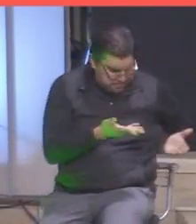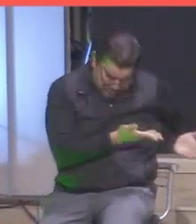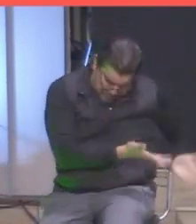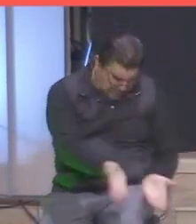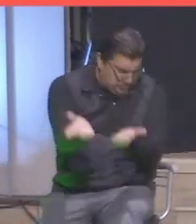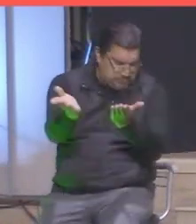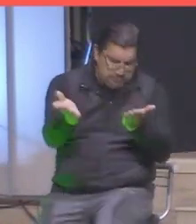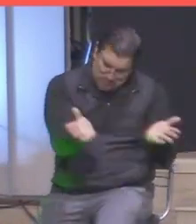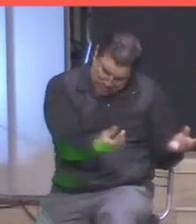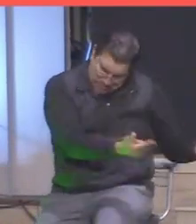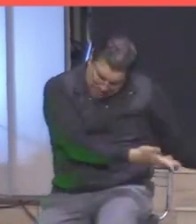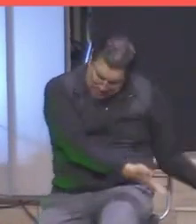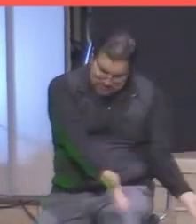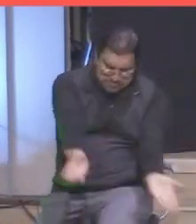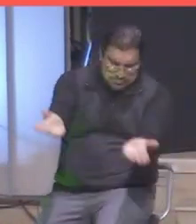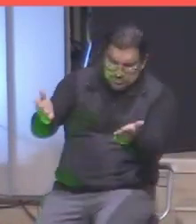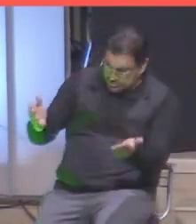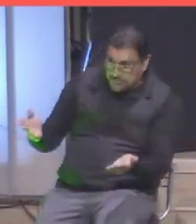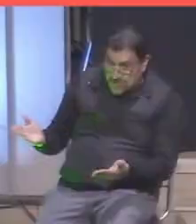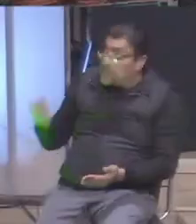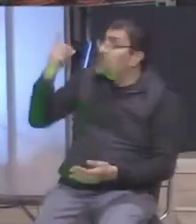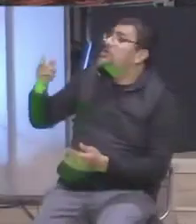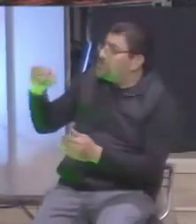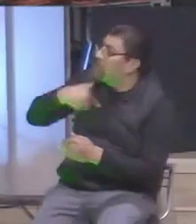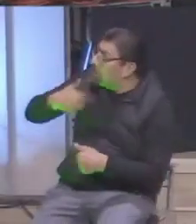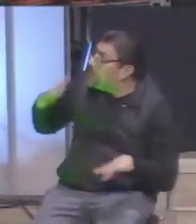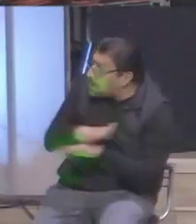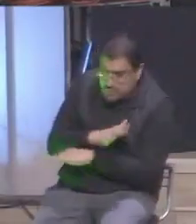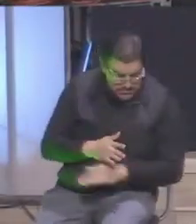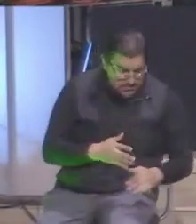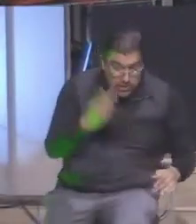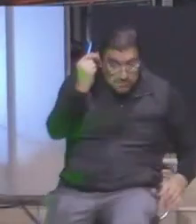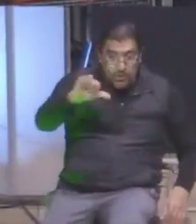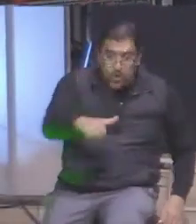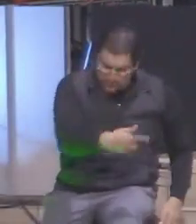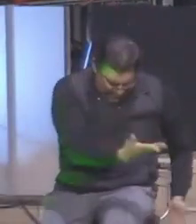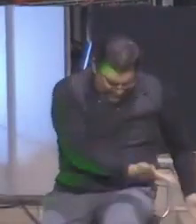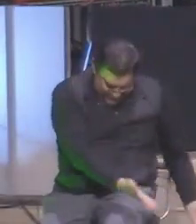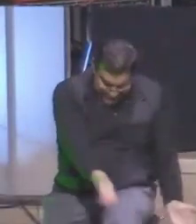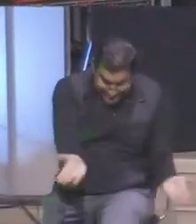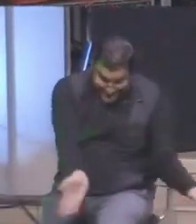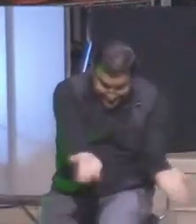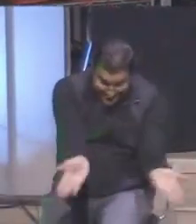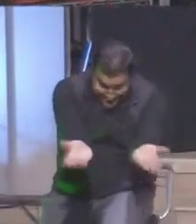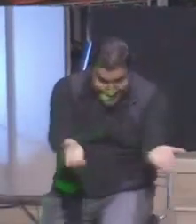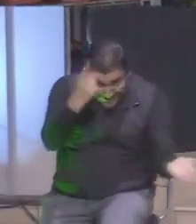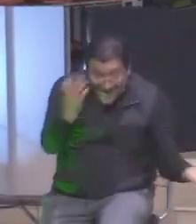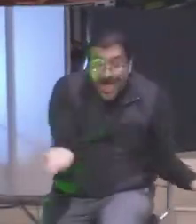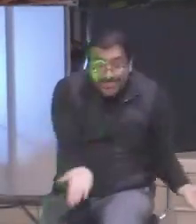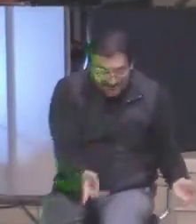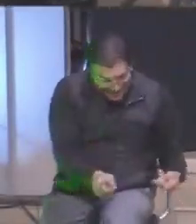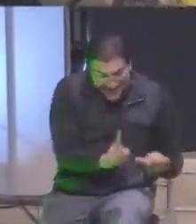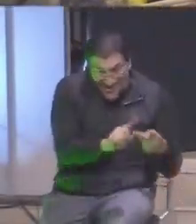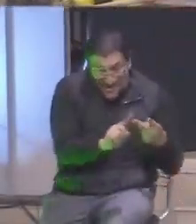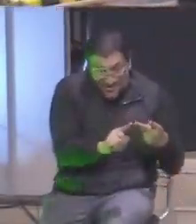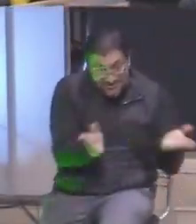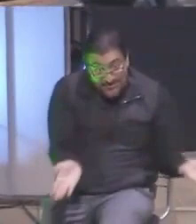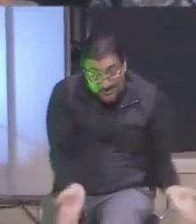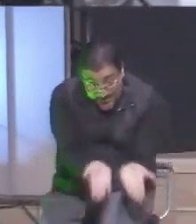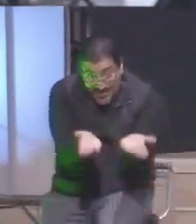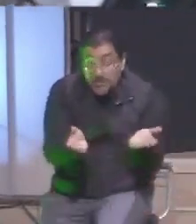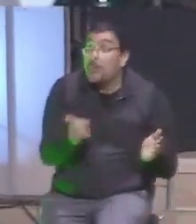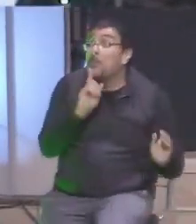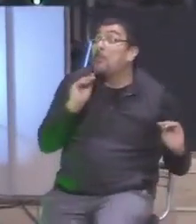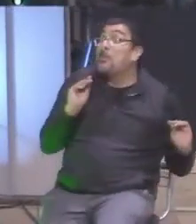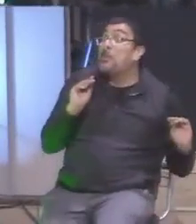qué Dios está diciendo anda Anda y qué significa eso punto número dos Pon